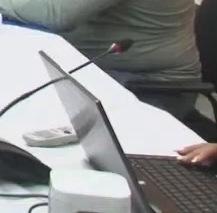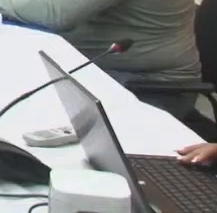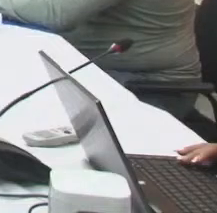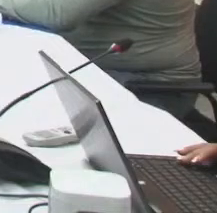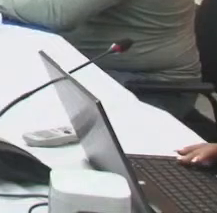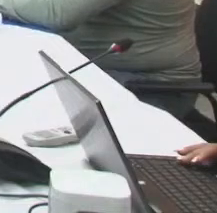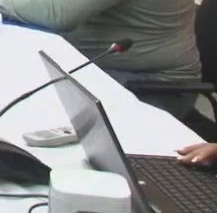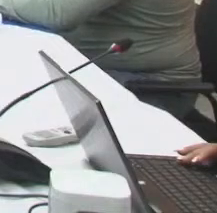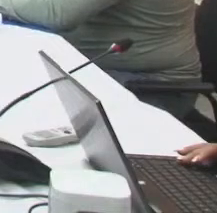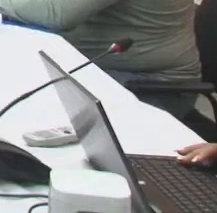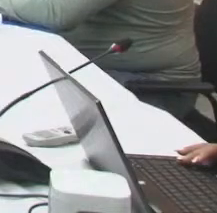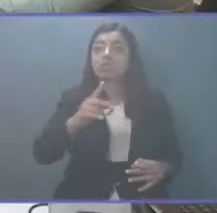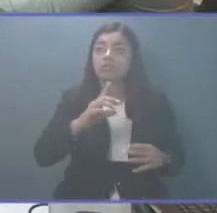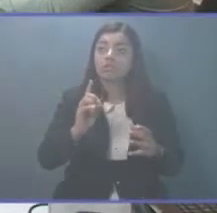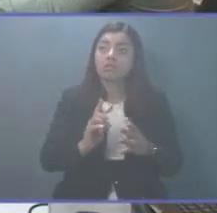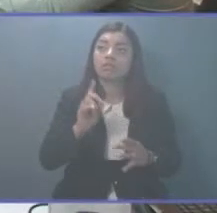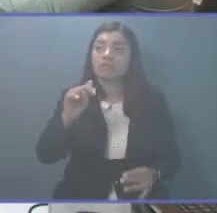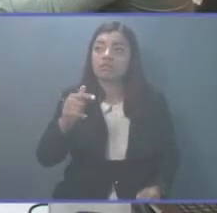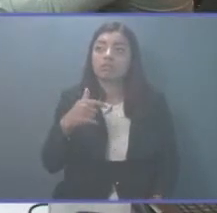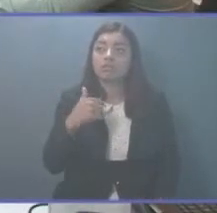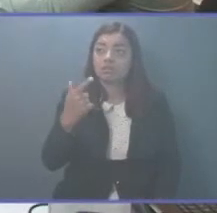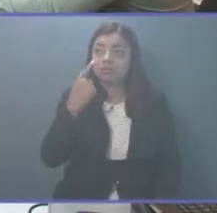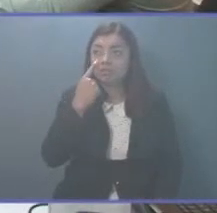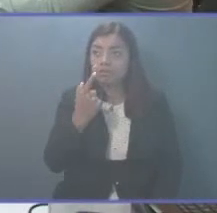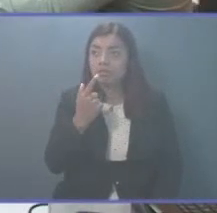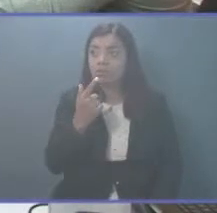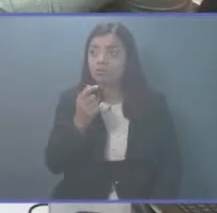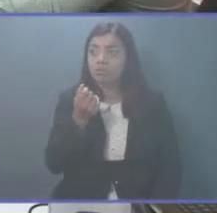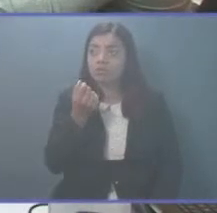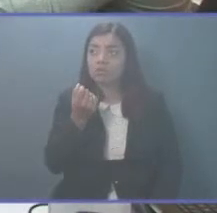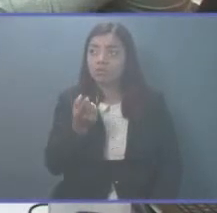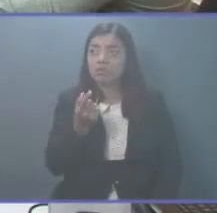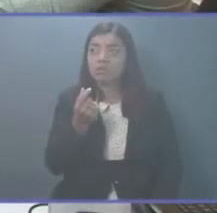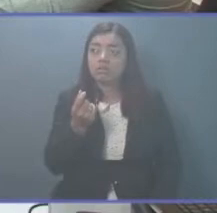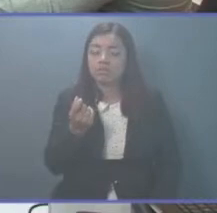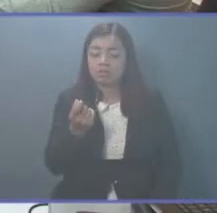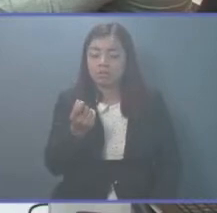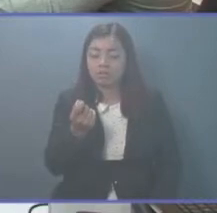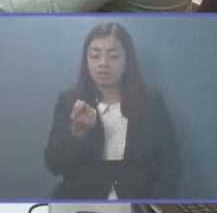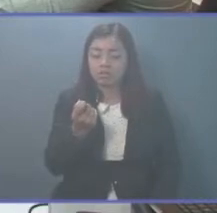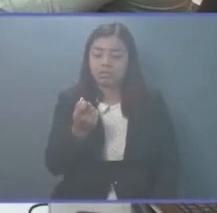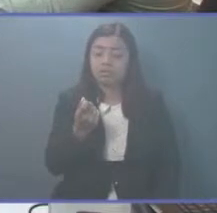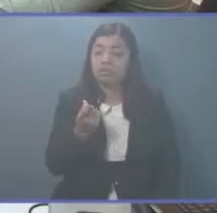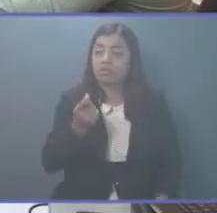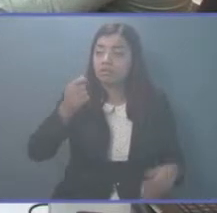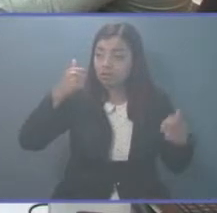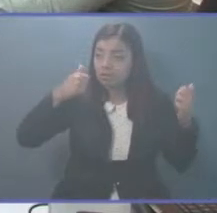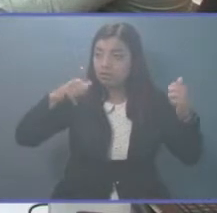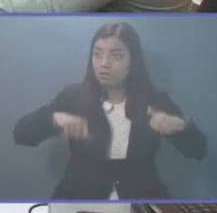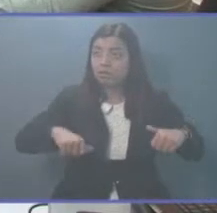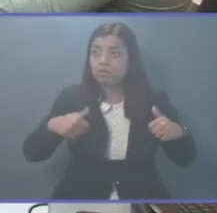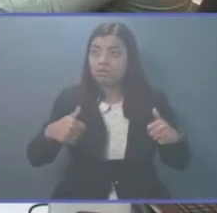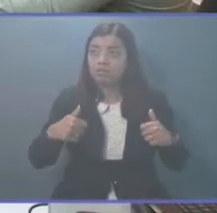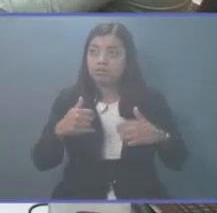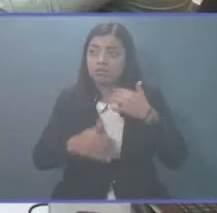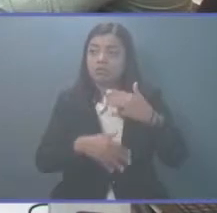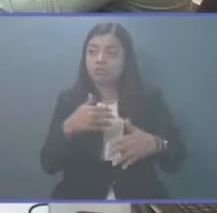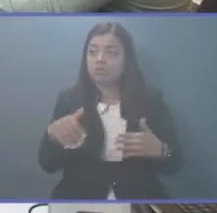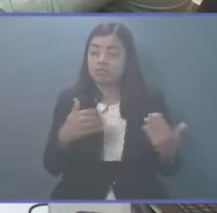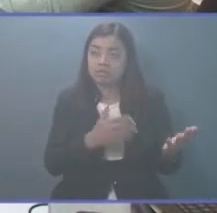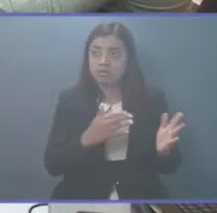Estimado coronel, veo que casi todo está ya, estamos de acuerdo en la